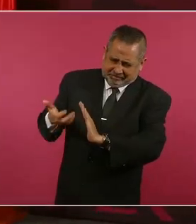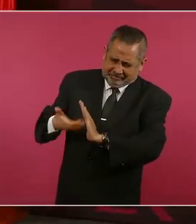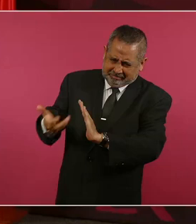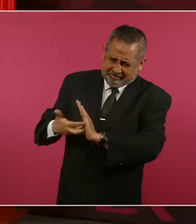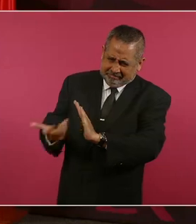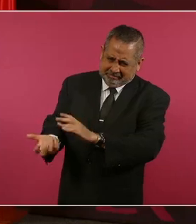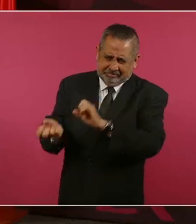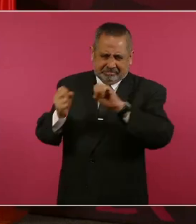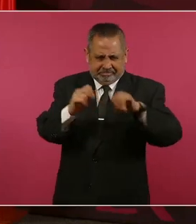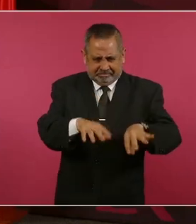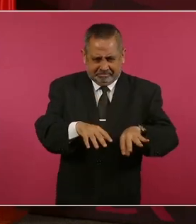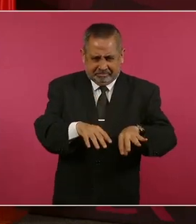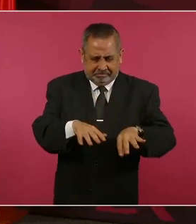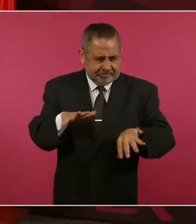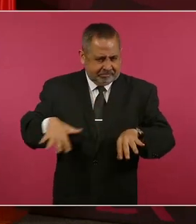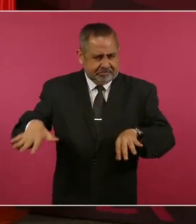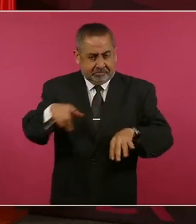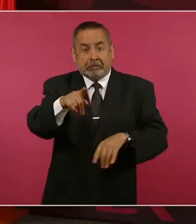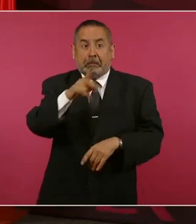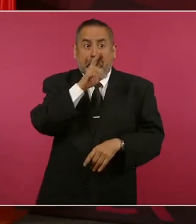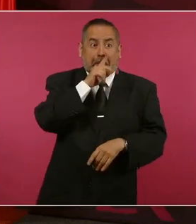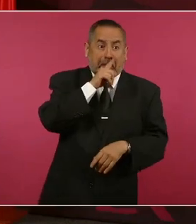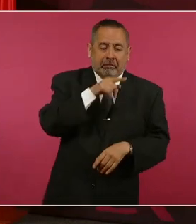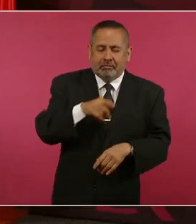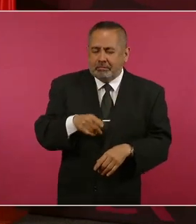de esa región que les preocupa a ustedes.